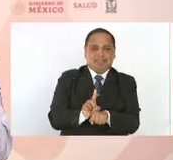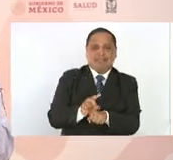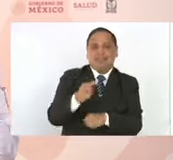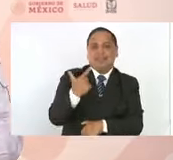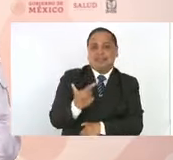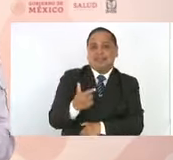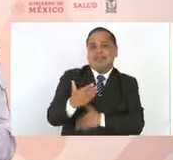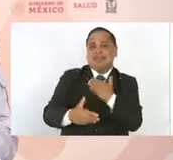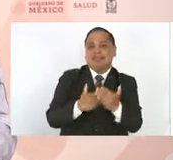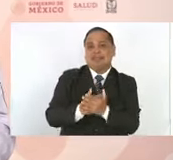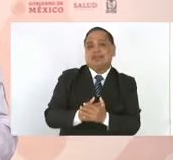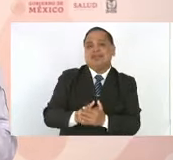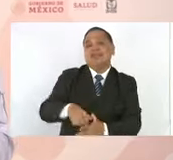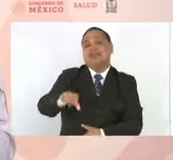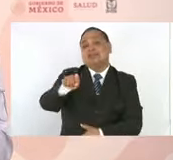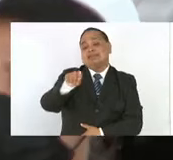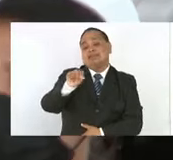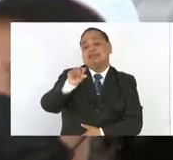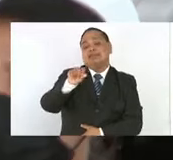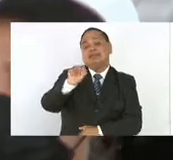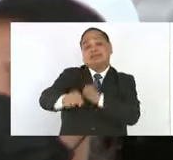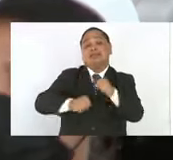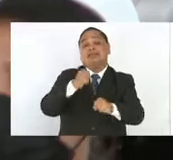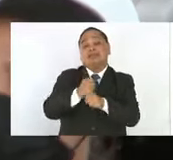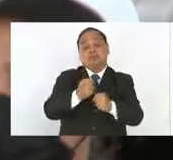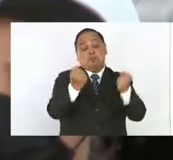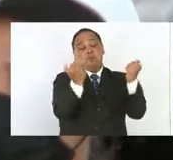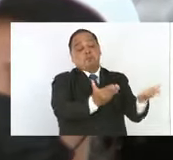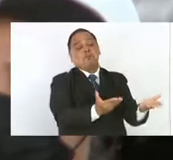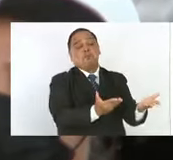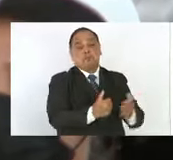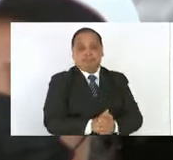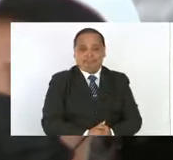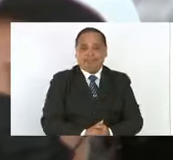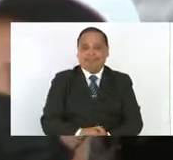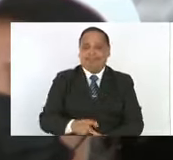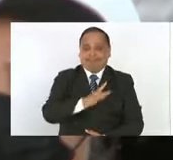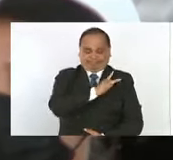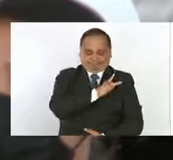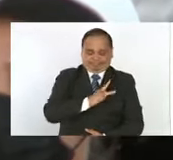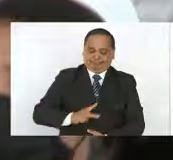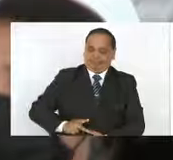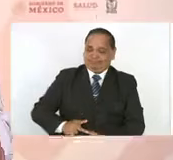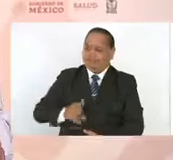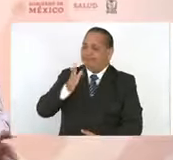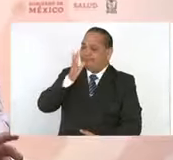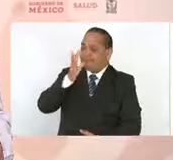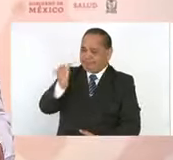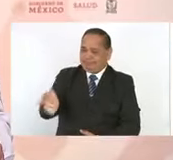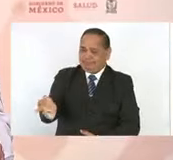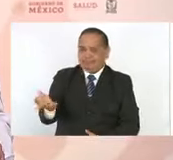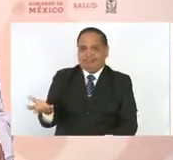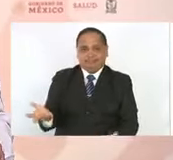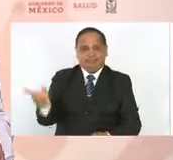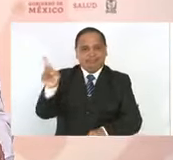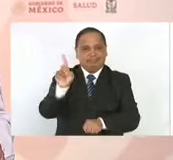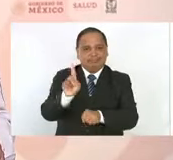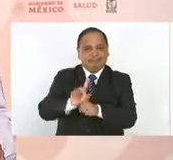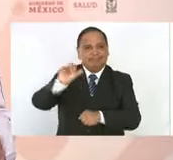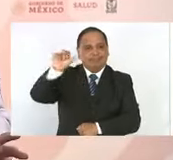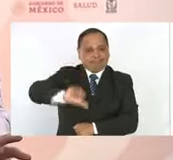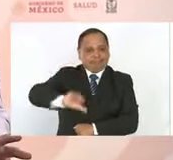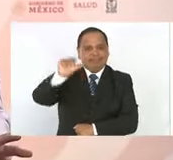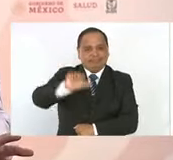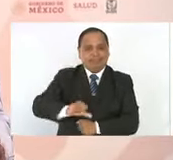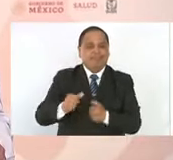cumplirá 70 años. Por eso, señor presidente, el día de hoy queremos dar a conocer